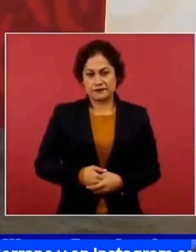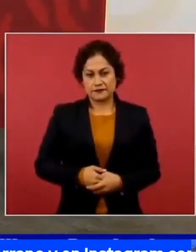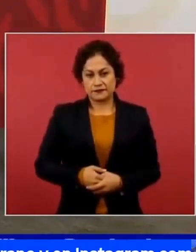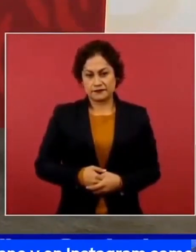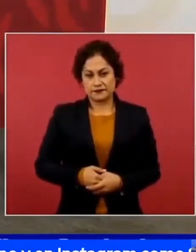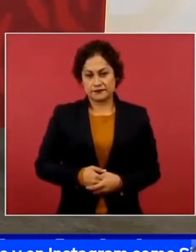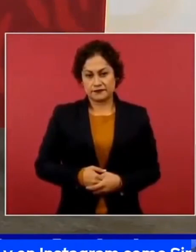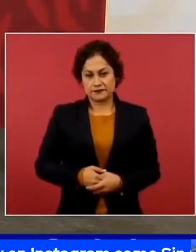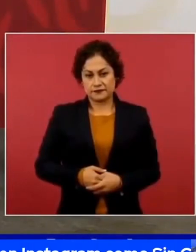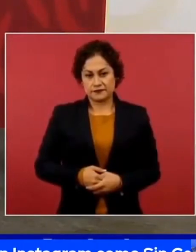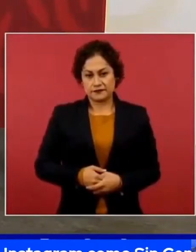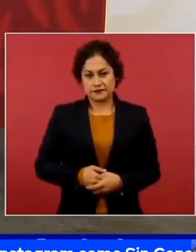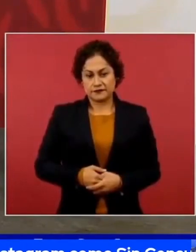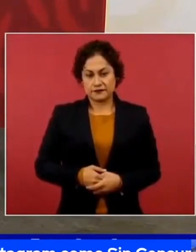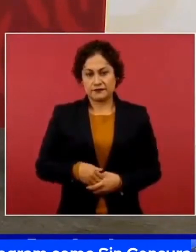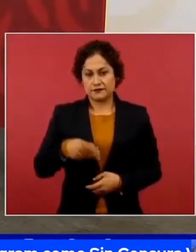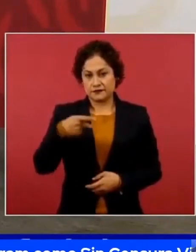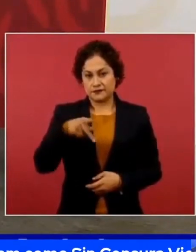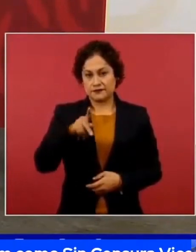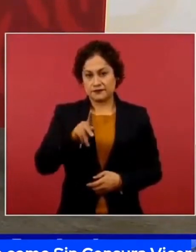primero, los españoles